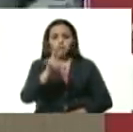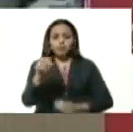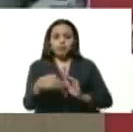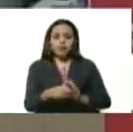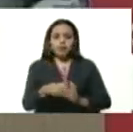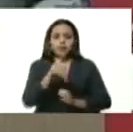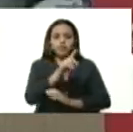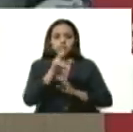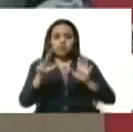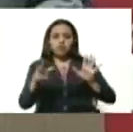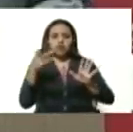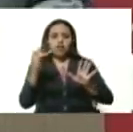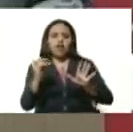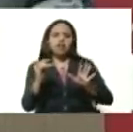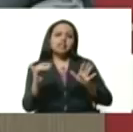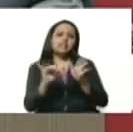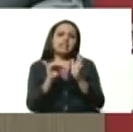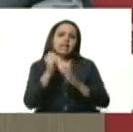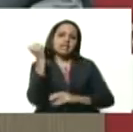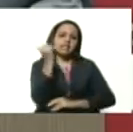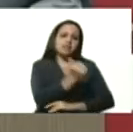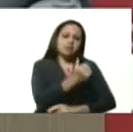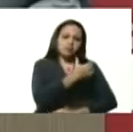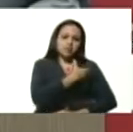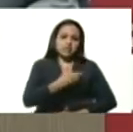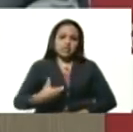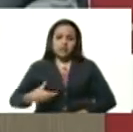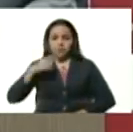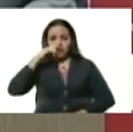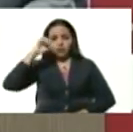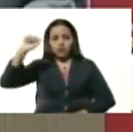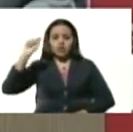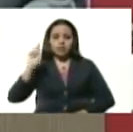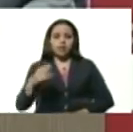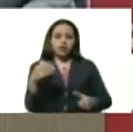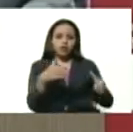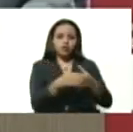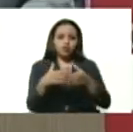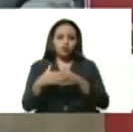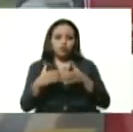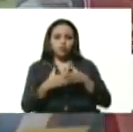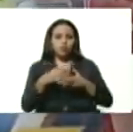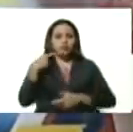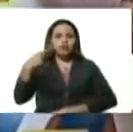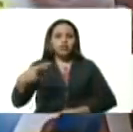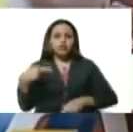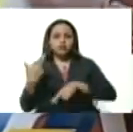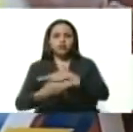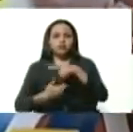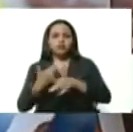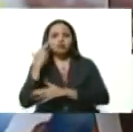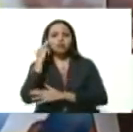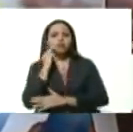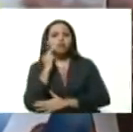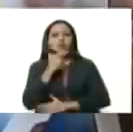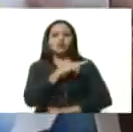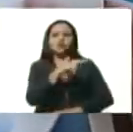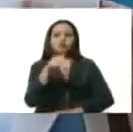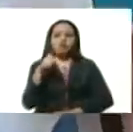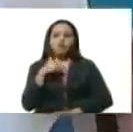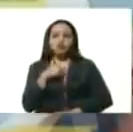contra el presidente Nicolás Maduro y contra los altos mandos políticos y militar de la Revolución Bolivariana,